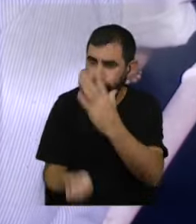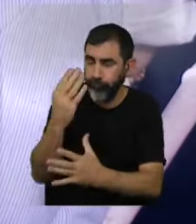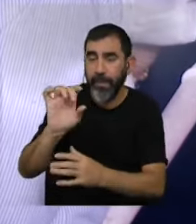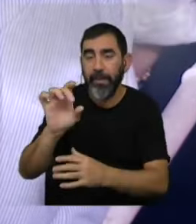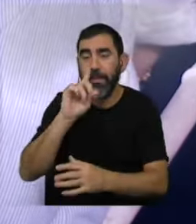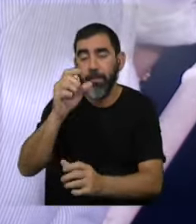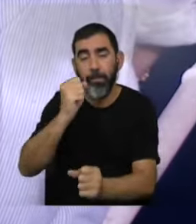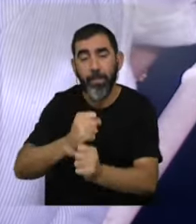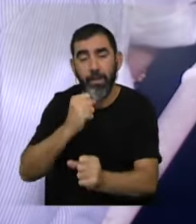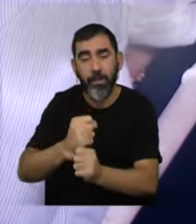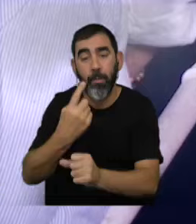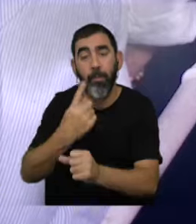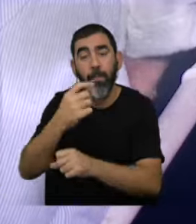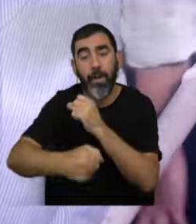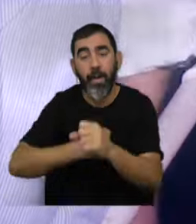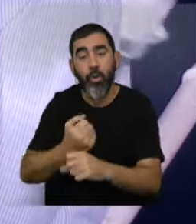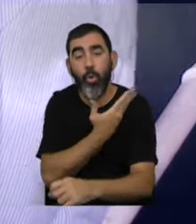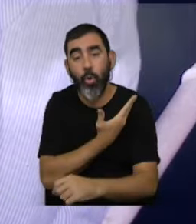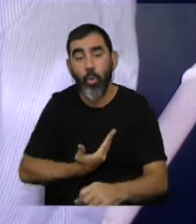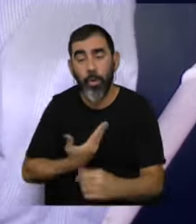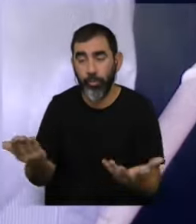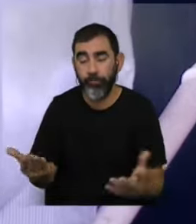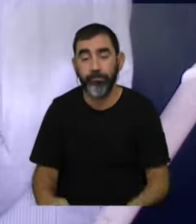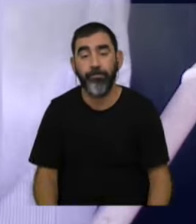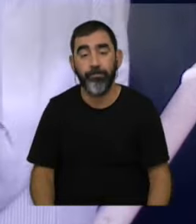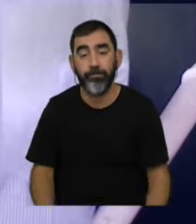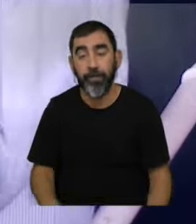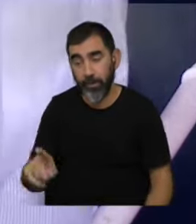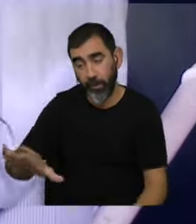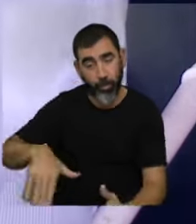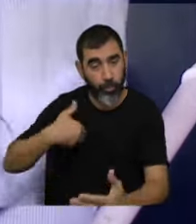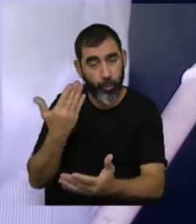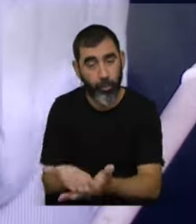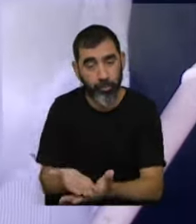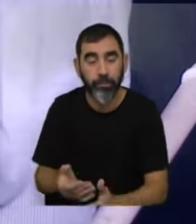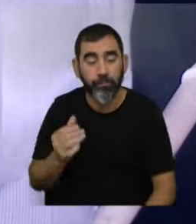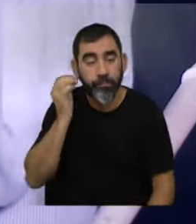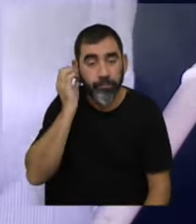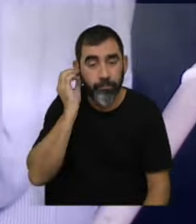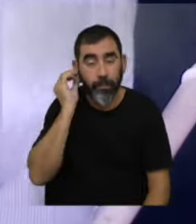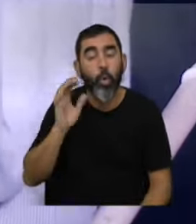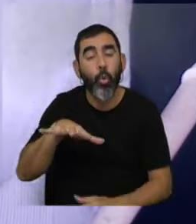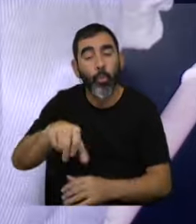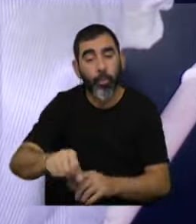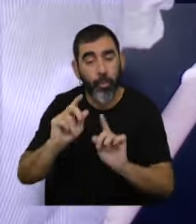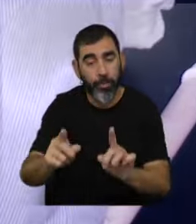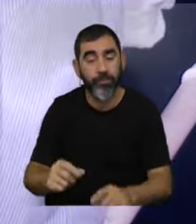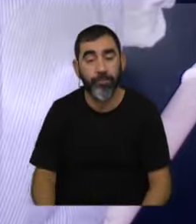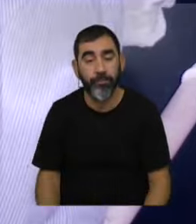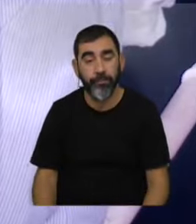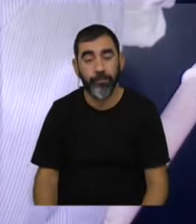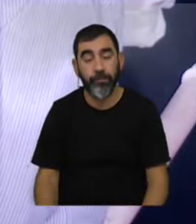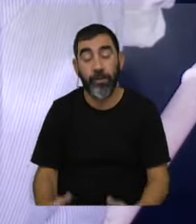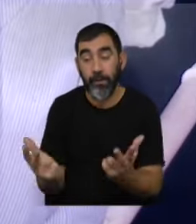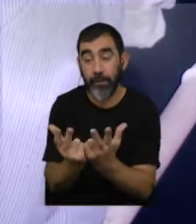15000 puestos de trabajo en el primer año de gobierno y esa es la propuesta y ese compromiso cuando